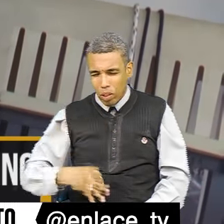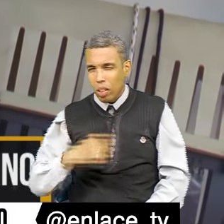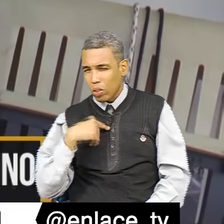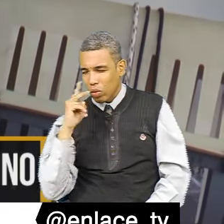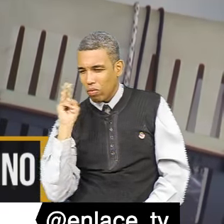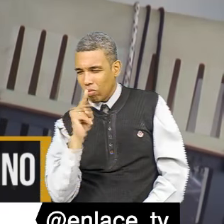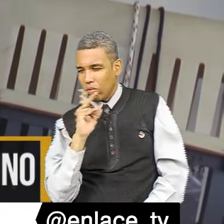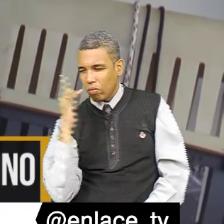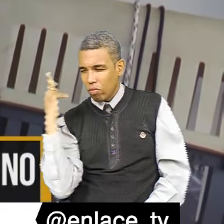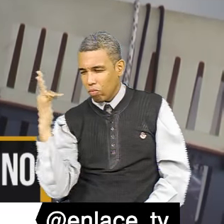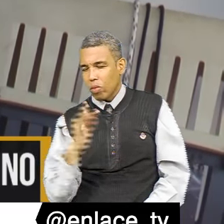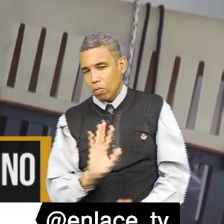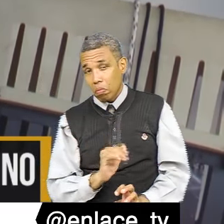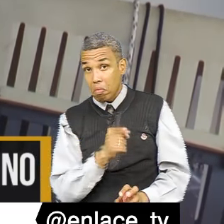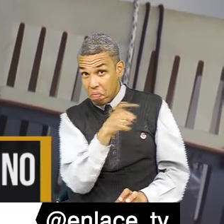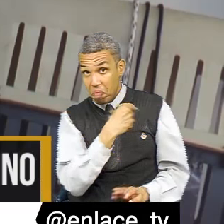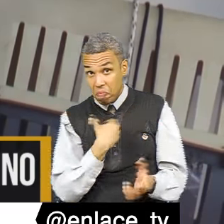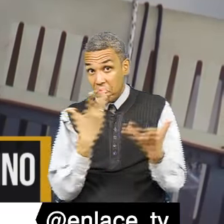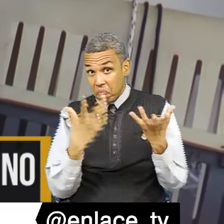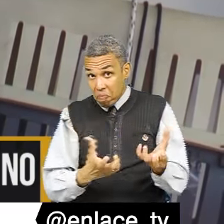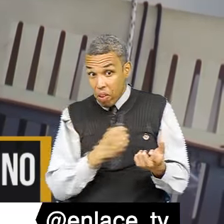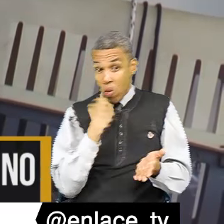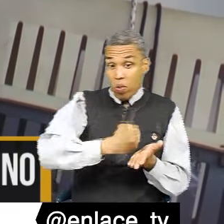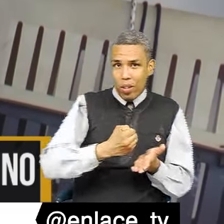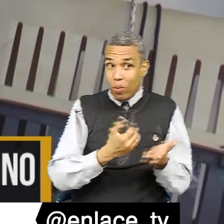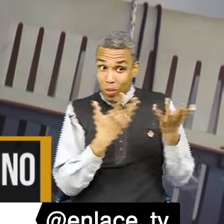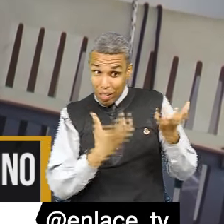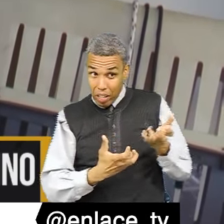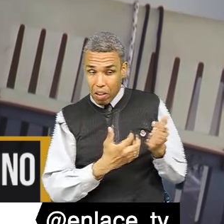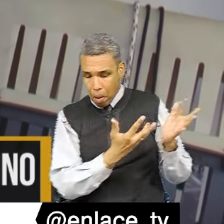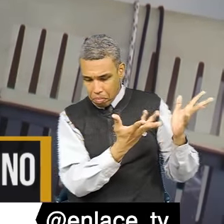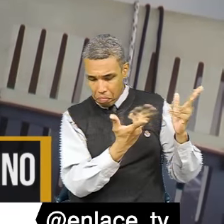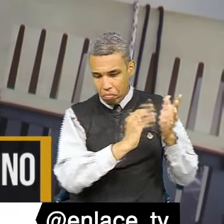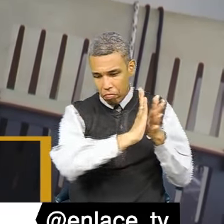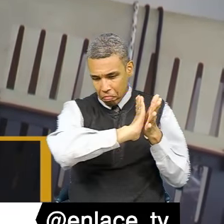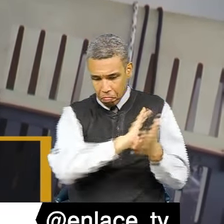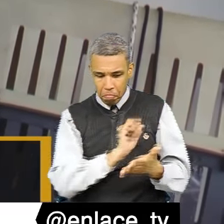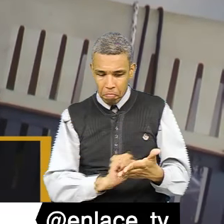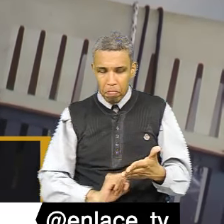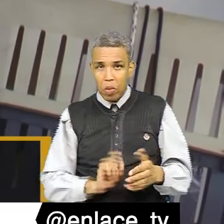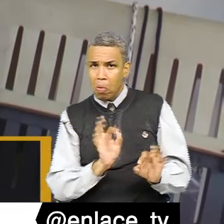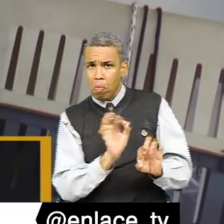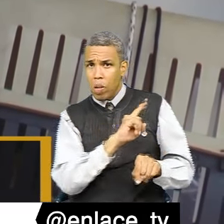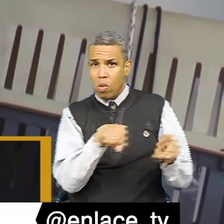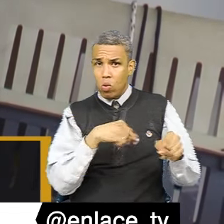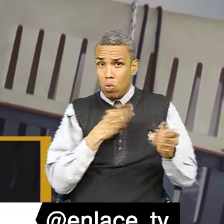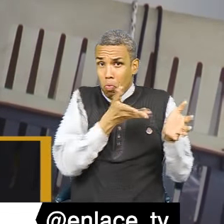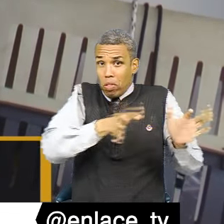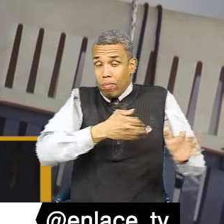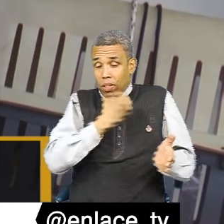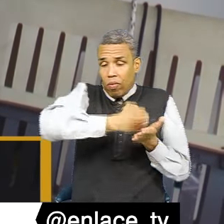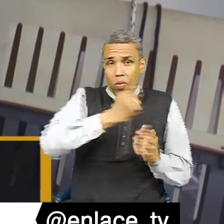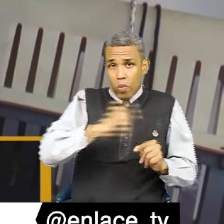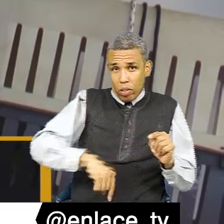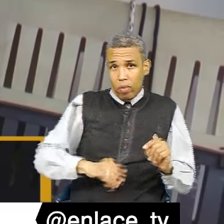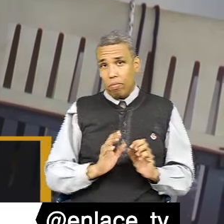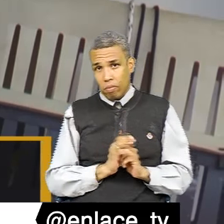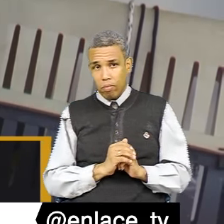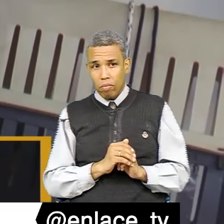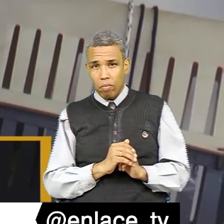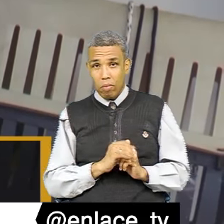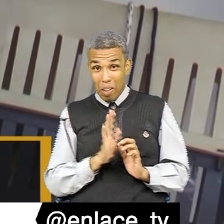la fiscalía. Lo principal ahorita era el bienestar del animal. Entonces nos decían, por favor, lléveselo, colaboren, miren cómo le pueden hacer un diagnóstico